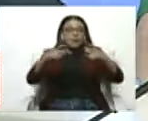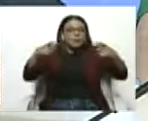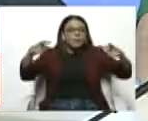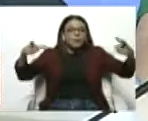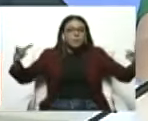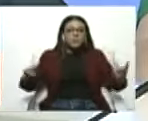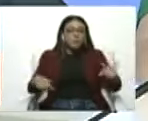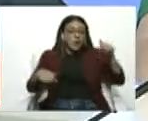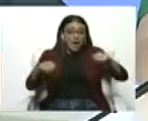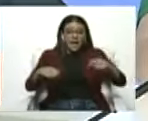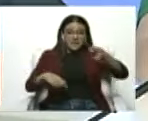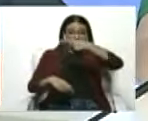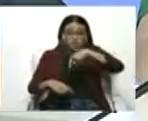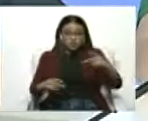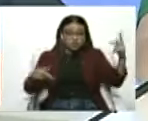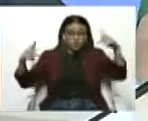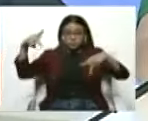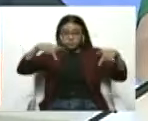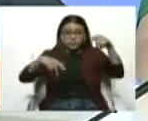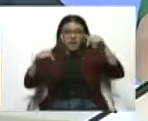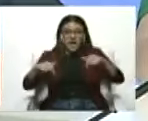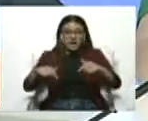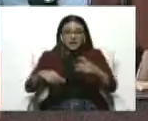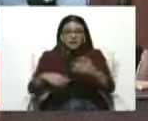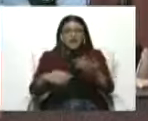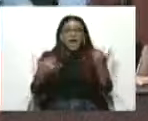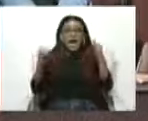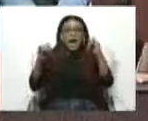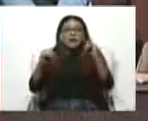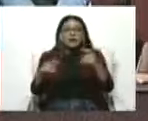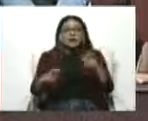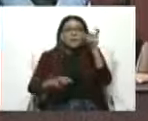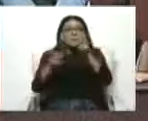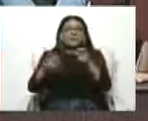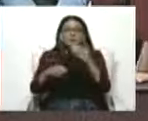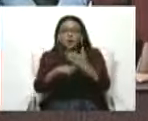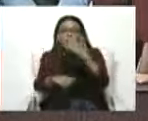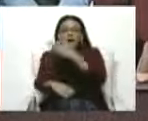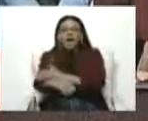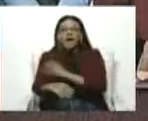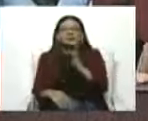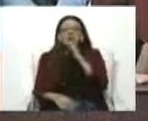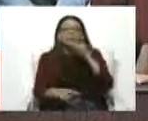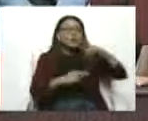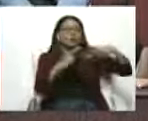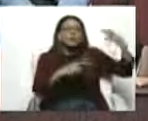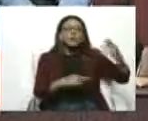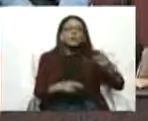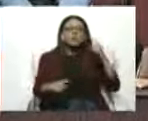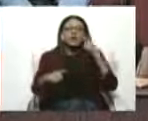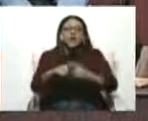salón que no militaban en la revolución antes.